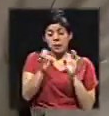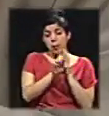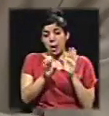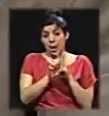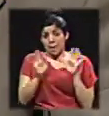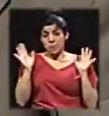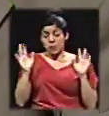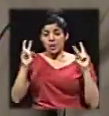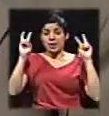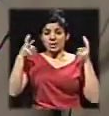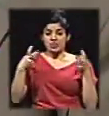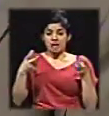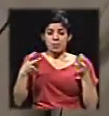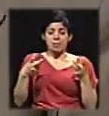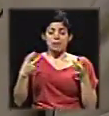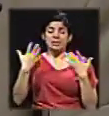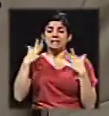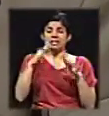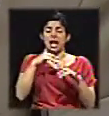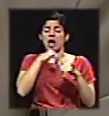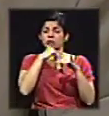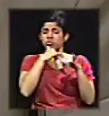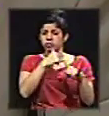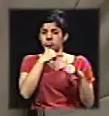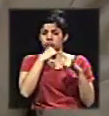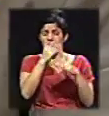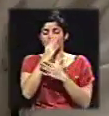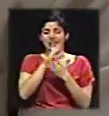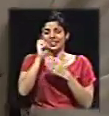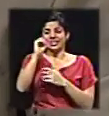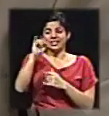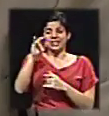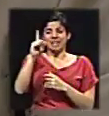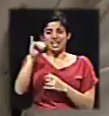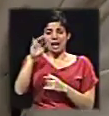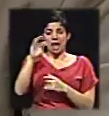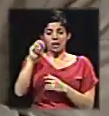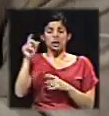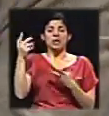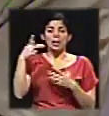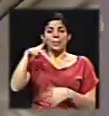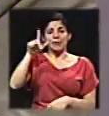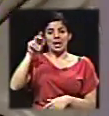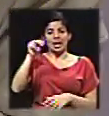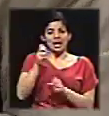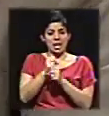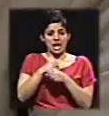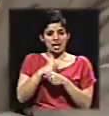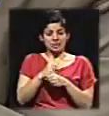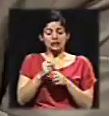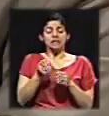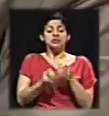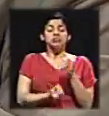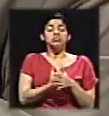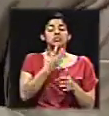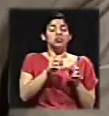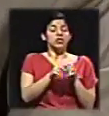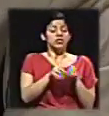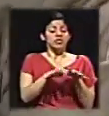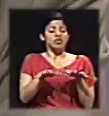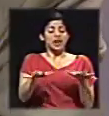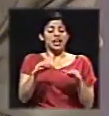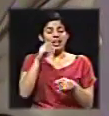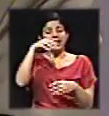un tema que han denunciado algunos sindicatos que está haciendo el Partido de Liberación Nacional, que crean redes en